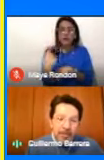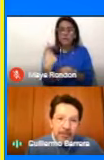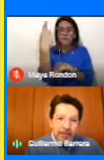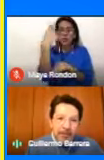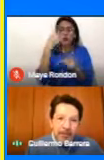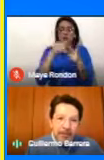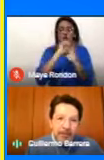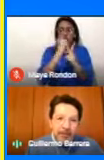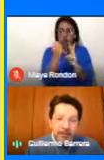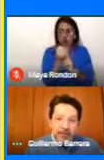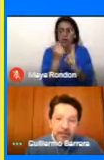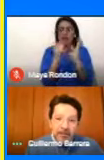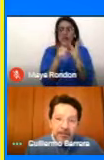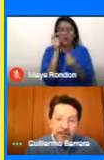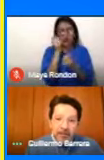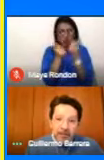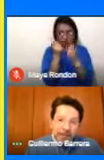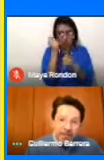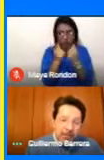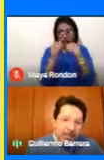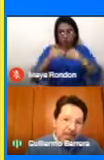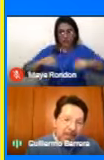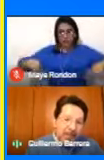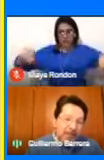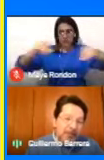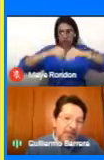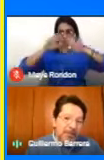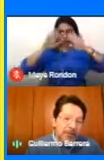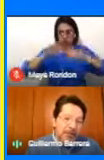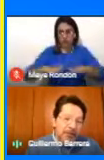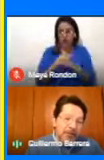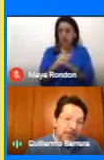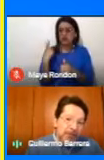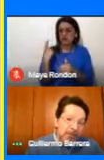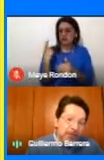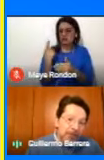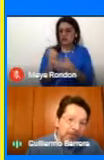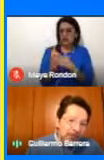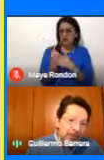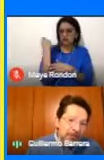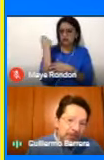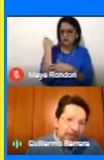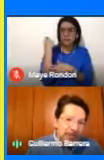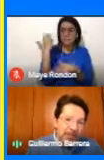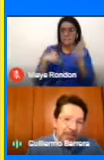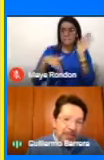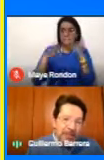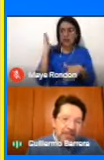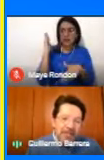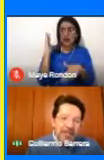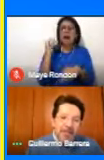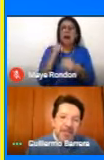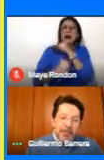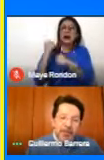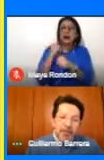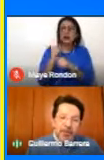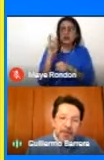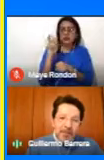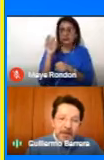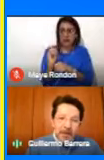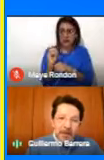económico y social del territorio. Y desde mediados del siglo pasado, sobre todo después de los años 70,